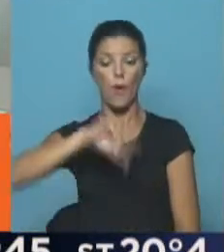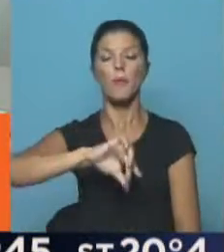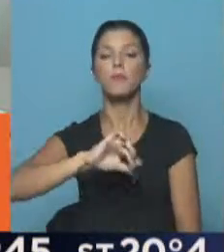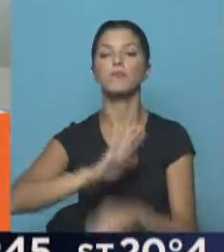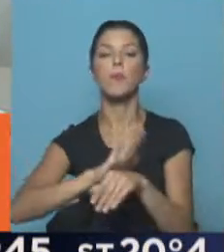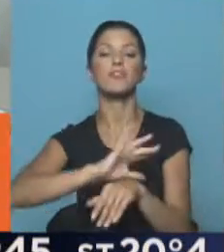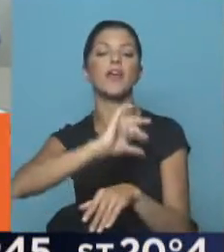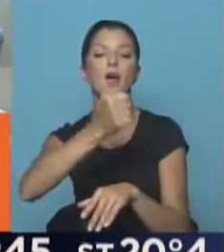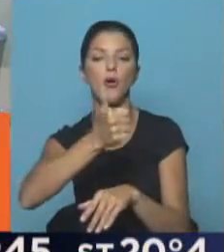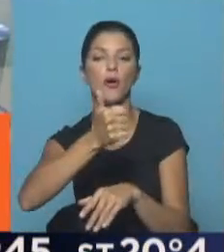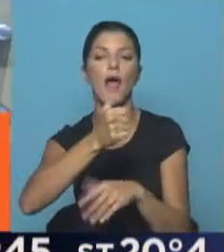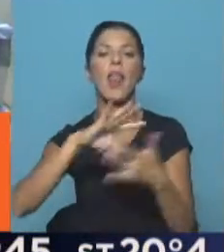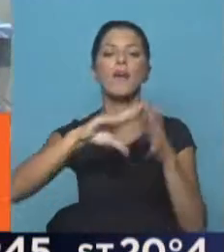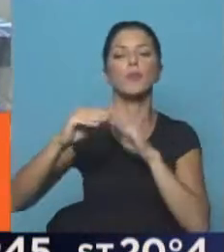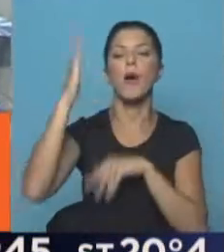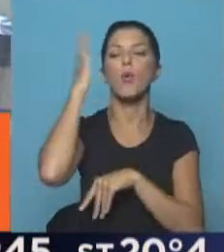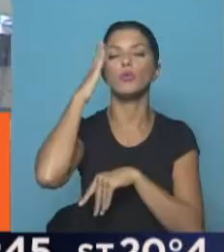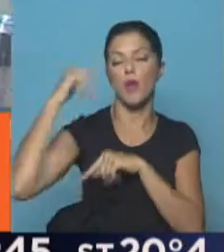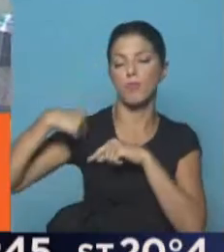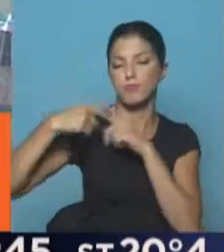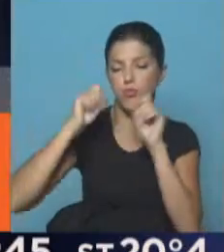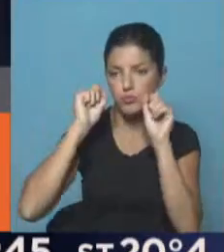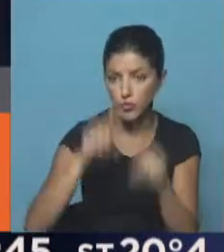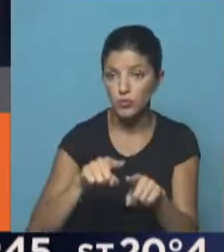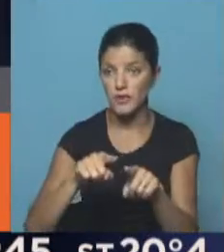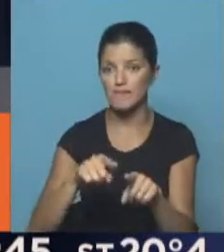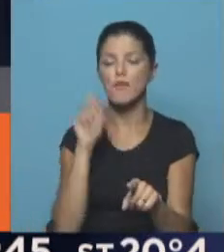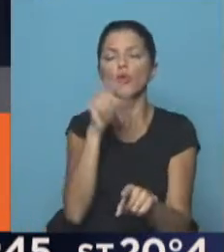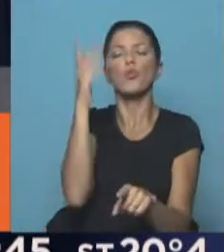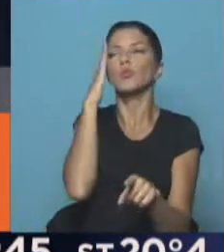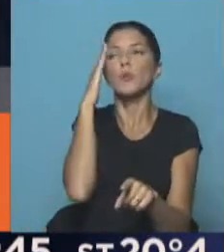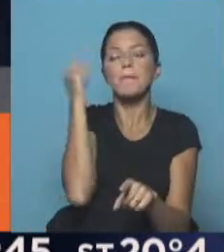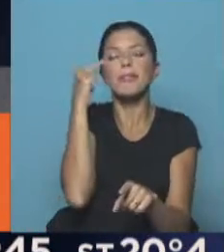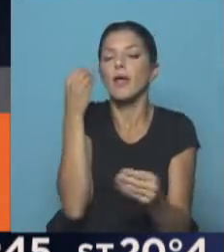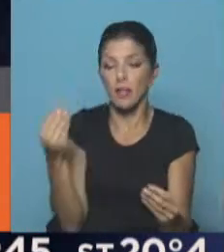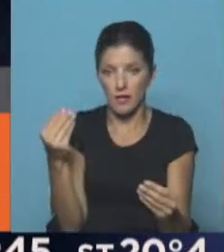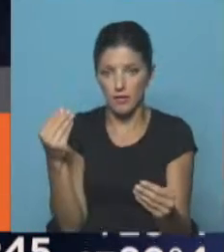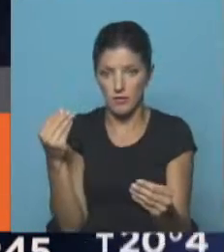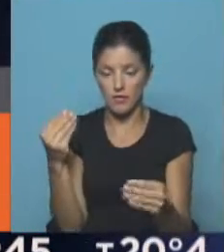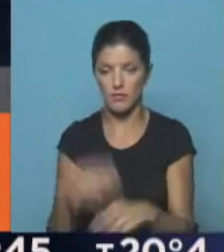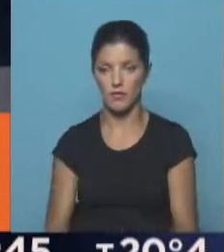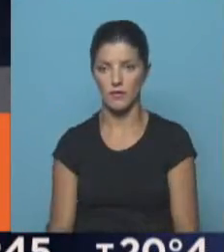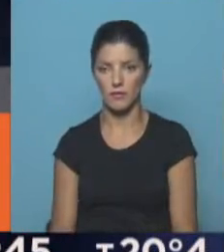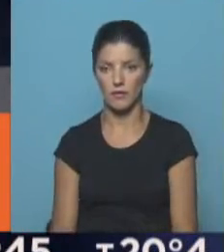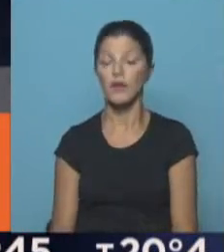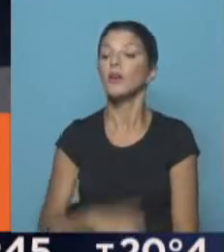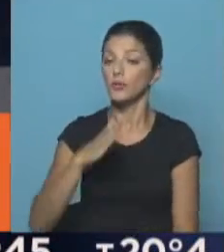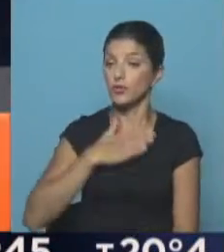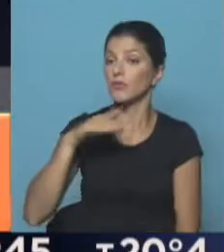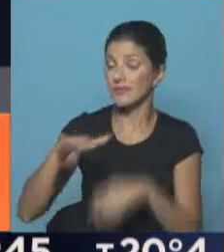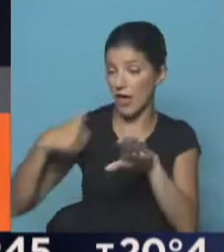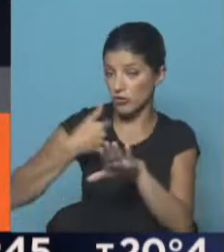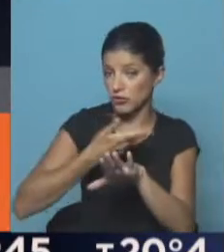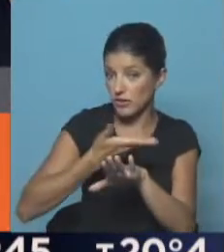cultural de la política holandesa. No permitiremos que haya una radicalización de esta sociedad